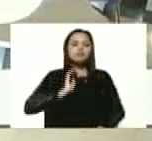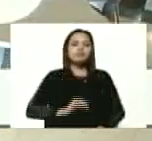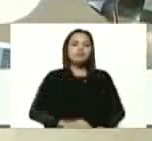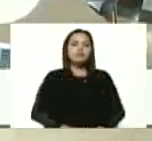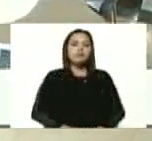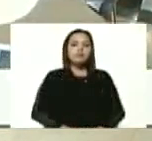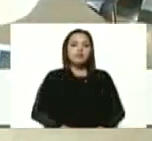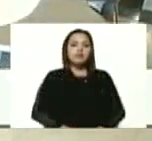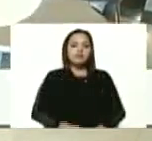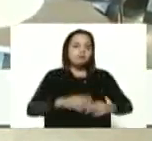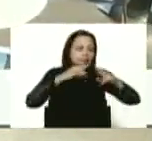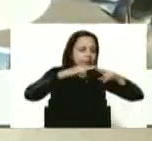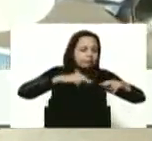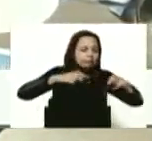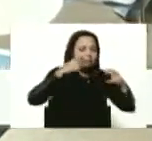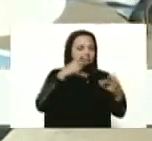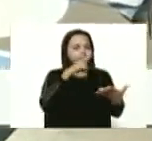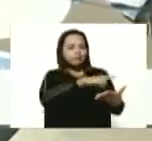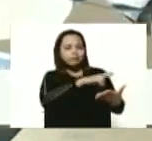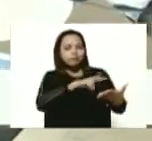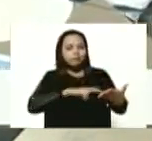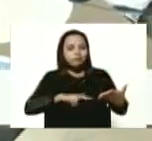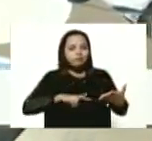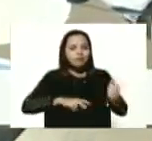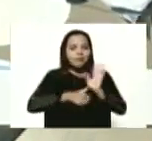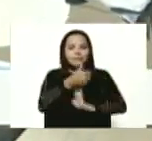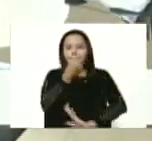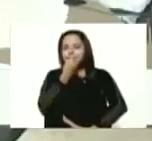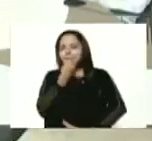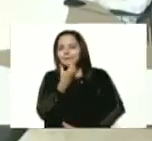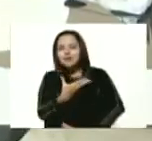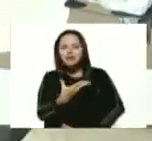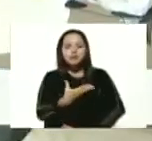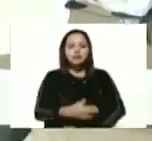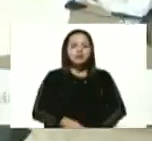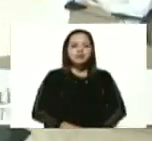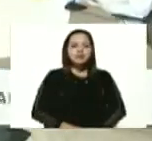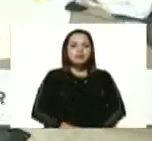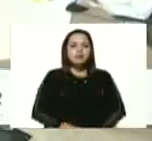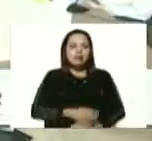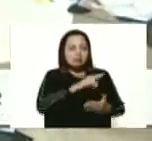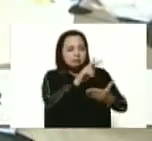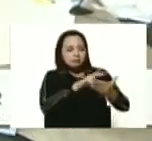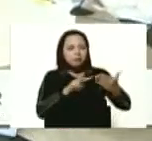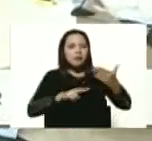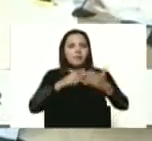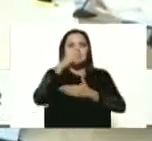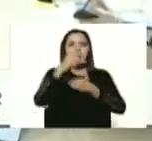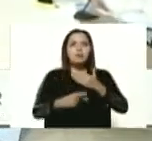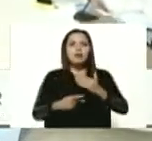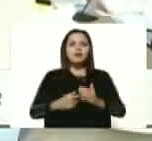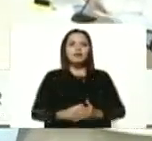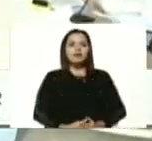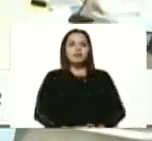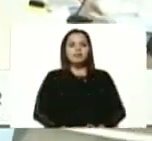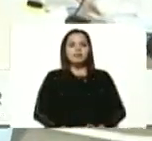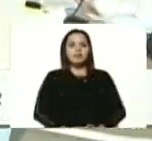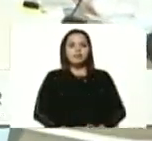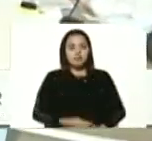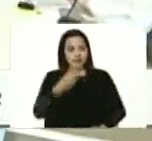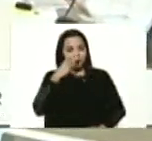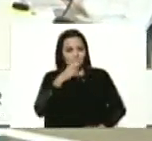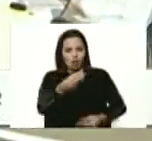Revisar, mira, no hay cosa más hermosa, más bonita que revisar el plan, que revisar las